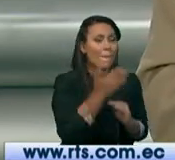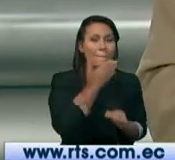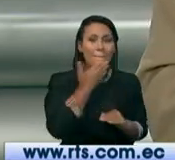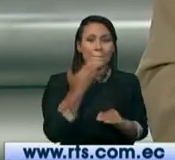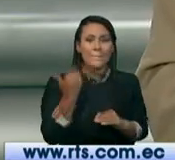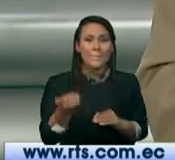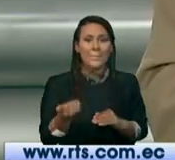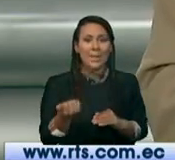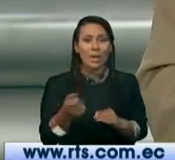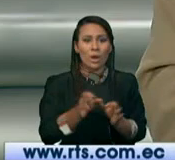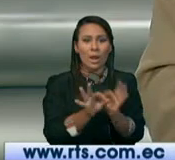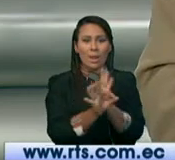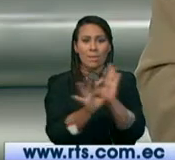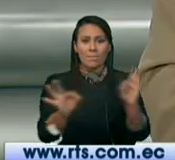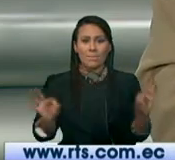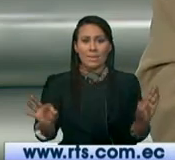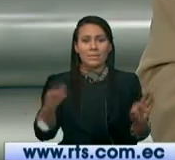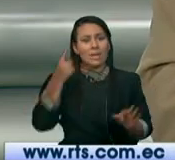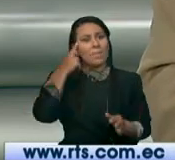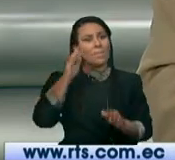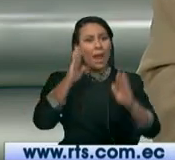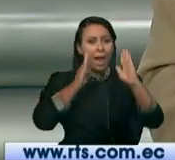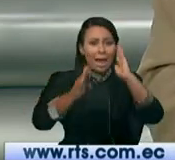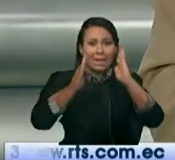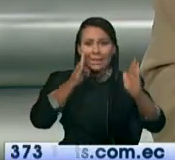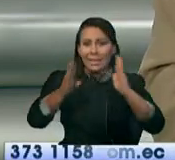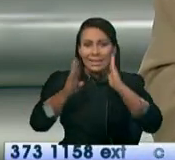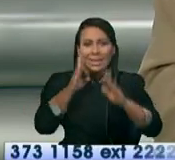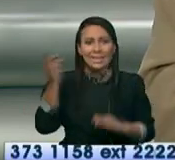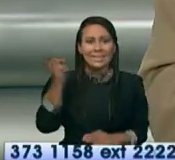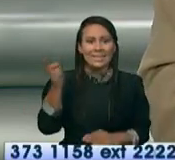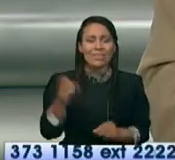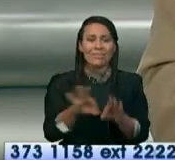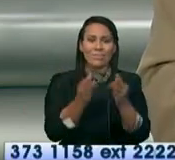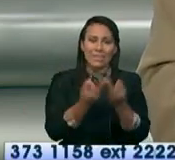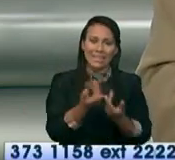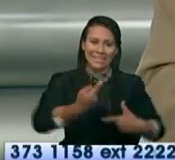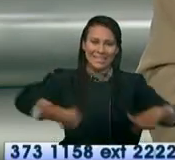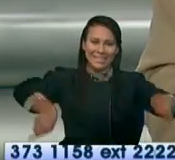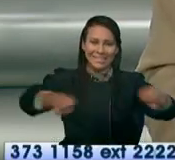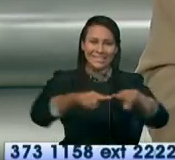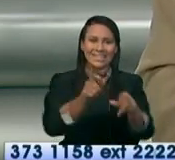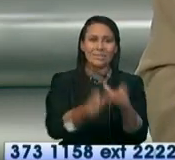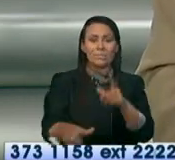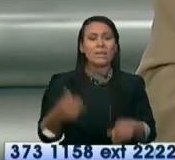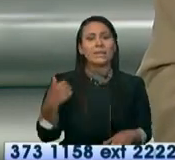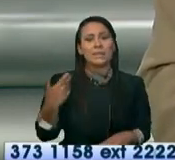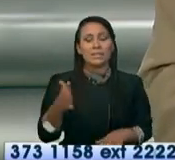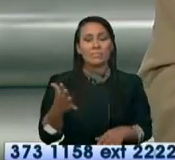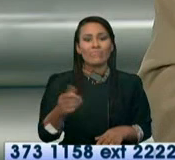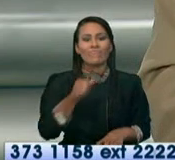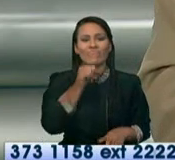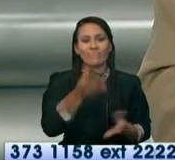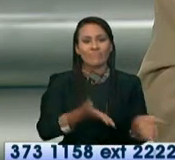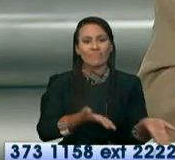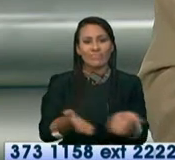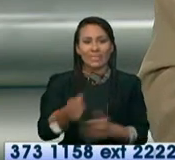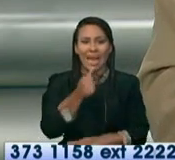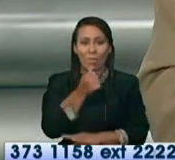mejorada red sanitaria para atender las necesidades de las familias de la zona que padecen la ausencia de este servicio